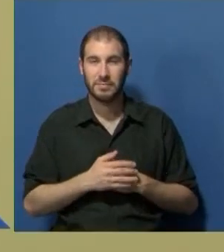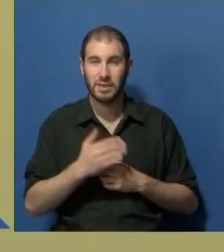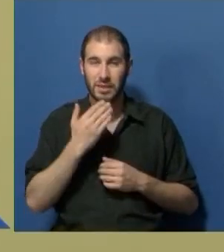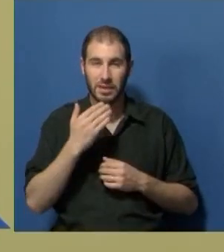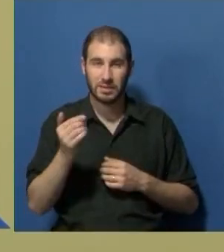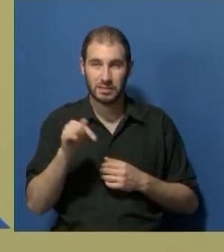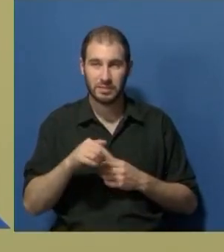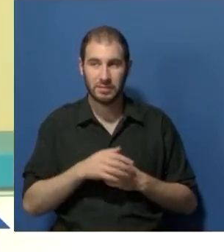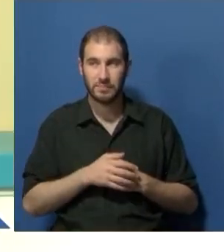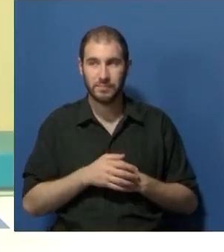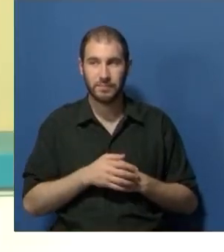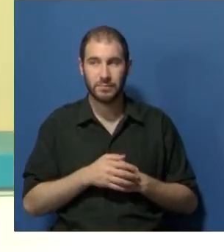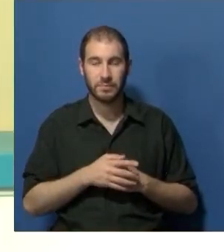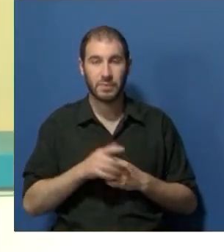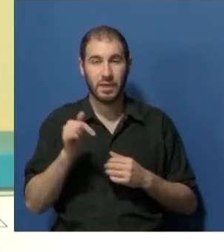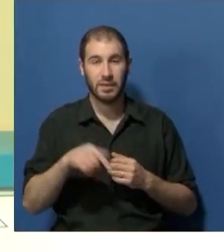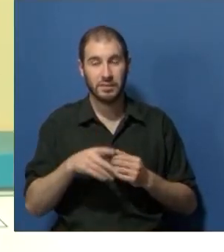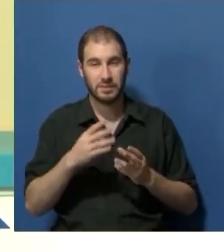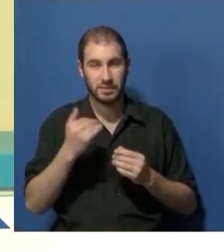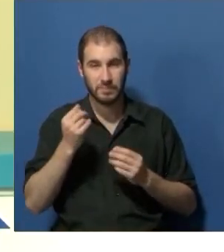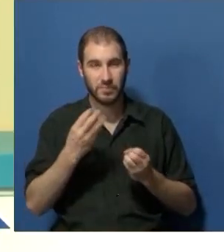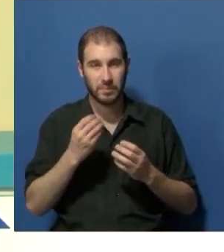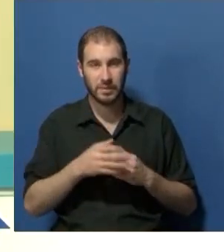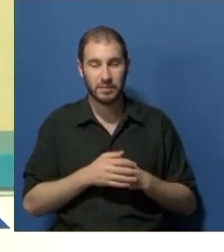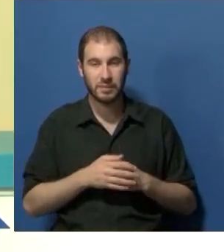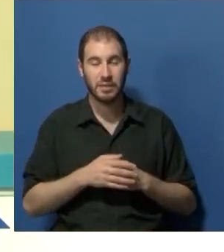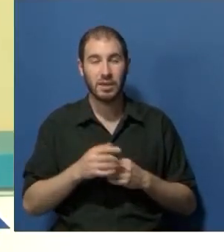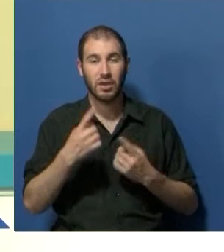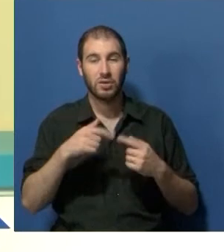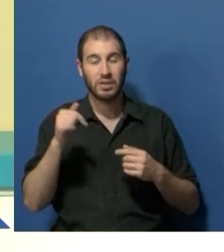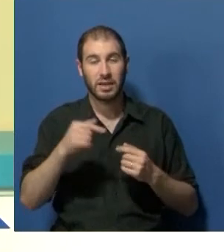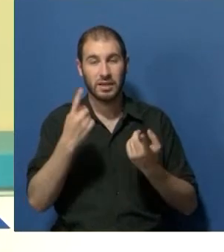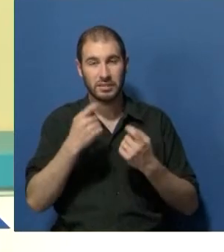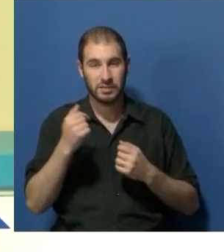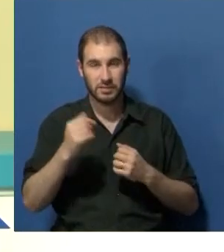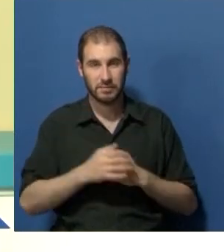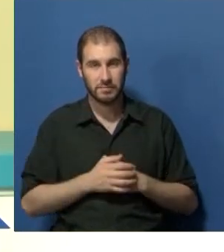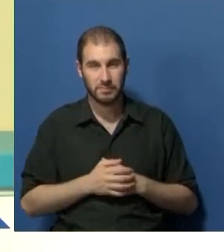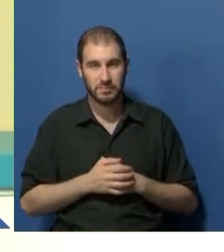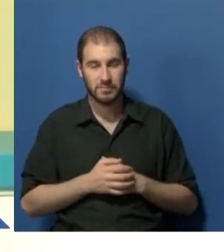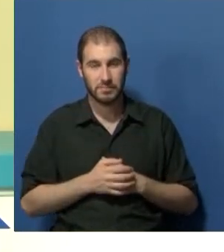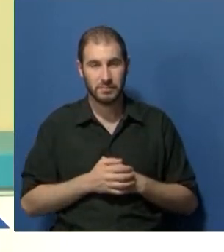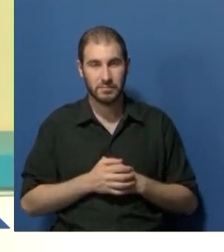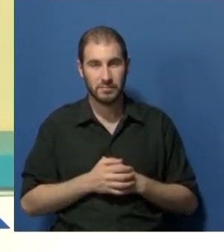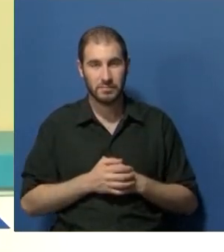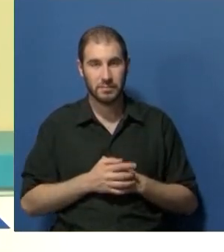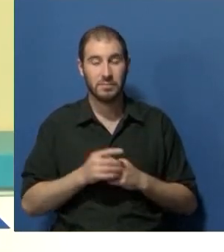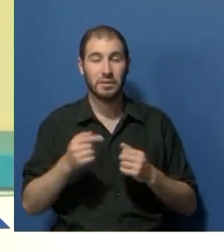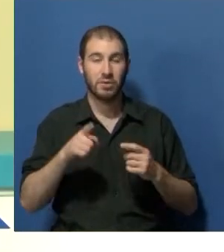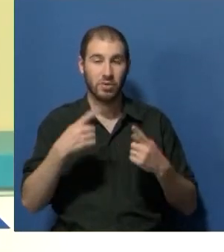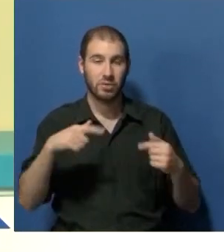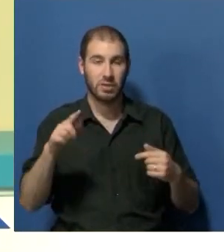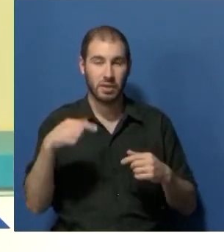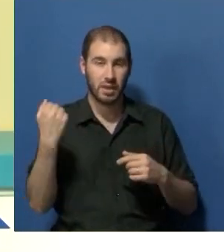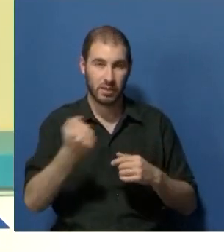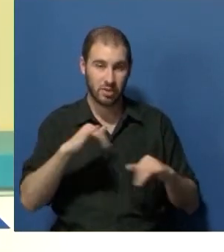a ustedes. Por la atención. Bueno, ahí estamos. La semblanza necesaria tenemos que hacerla, digamos, dada la magnitud de